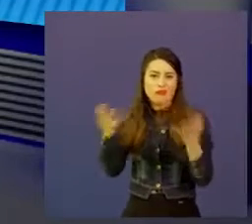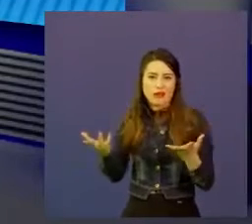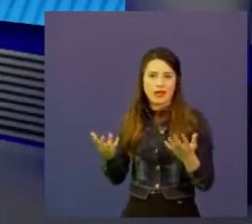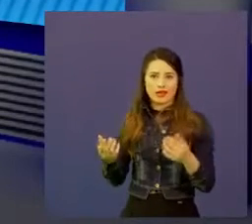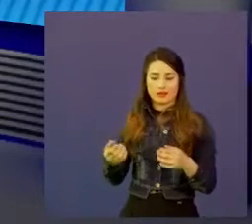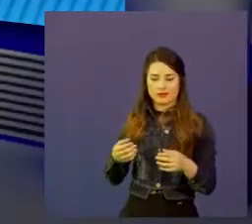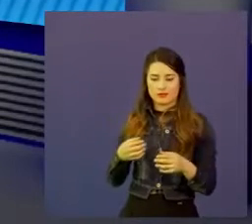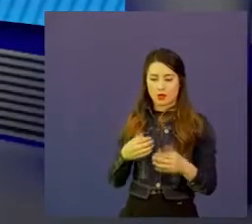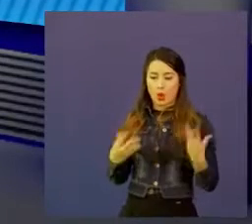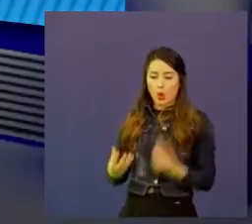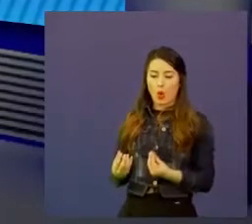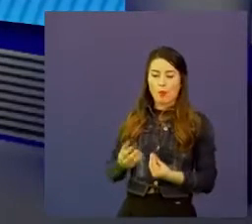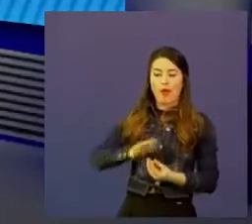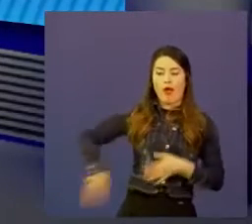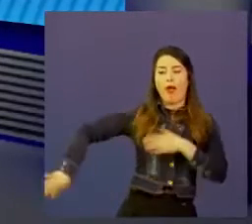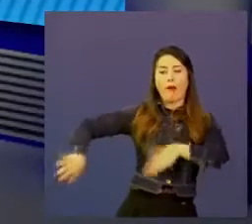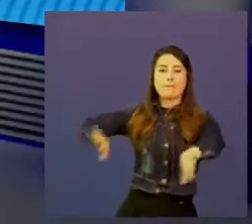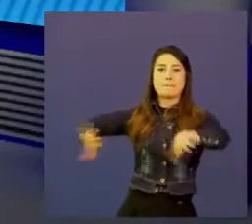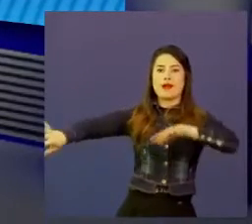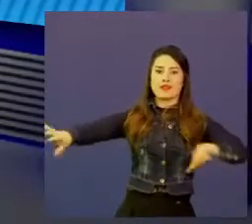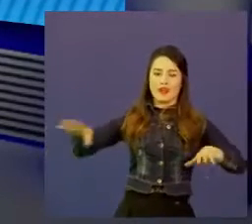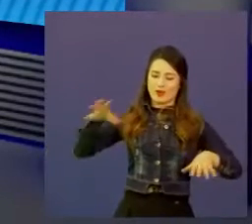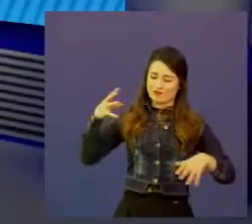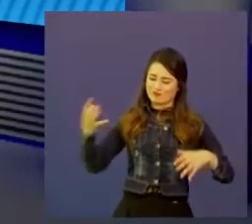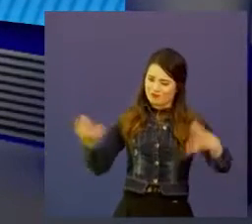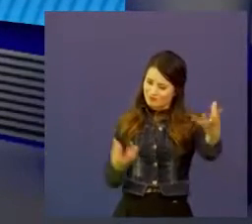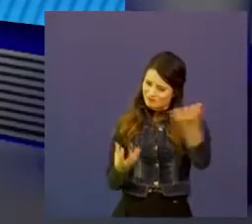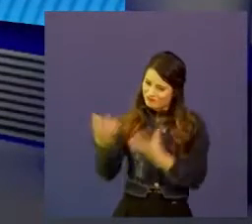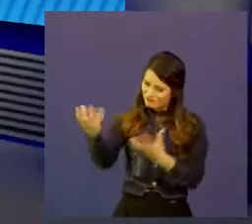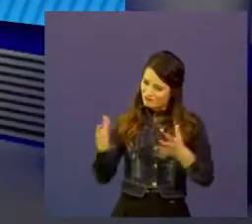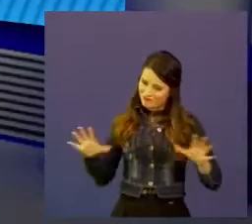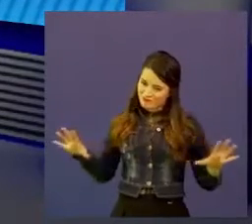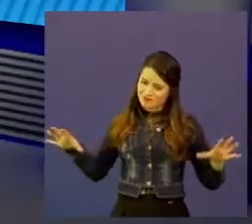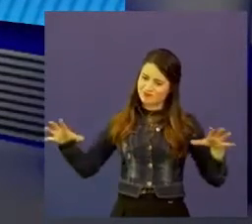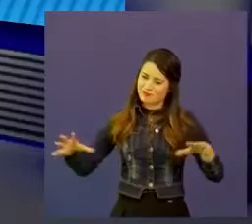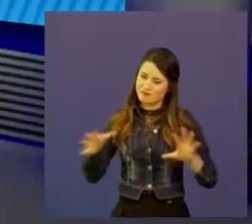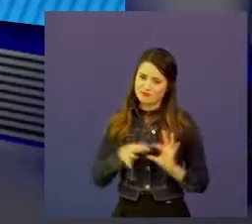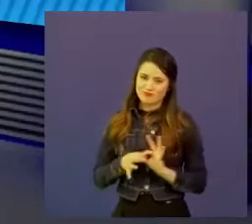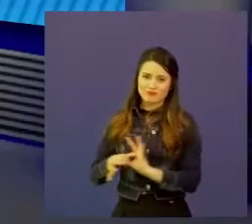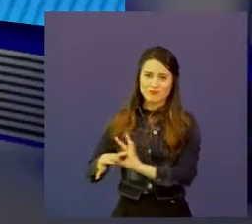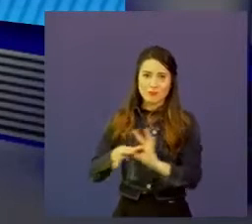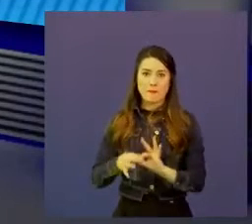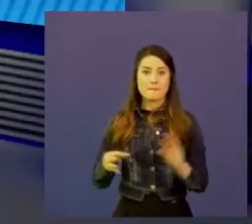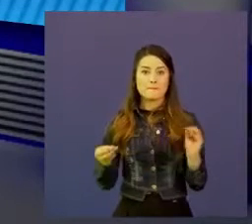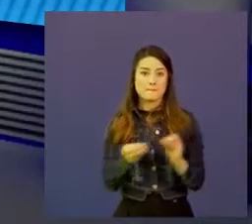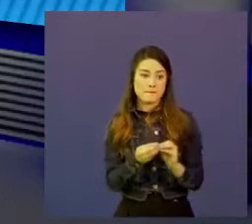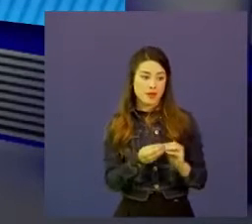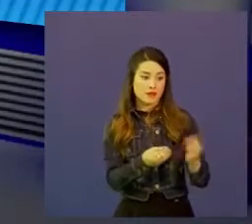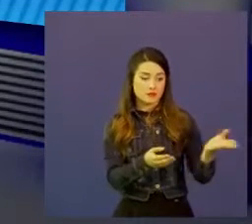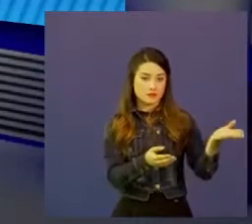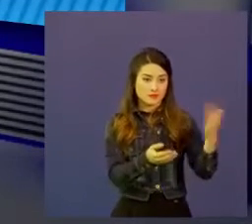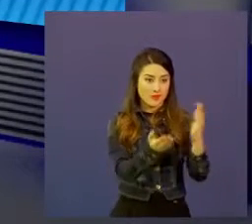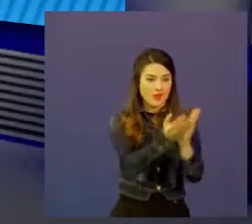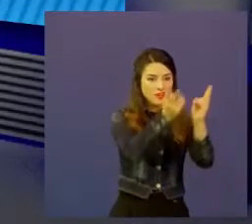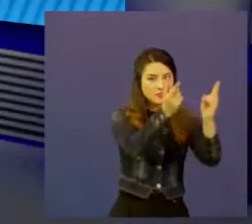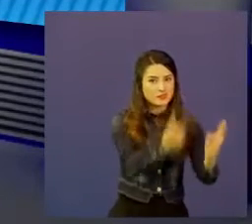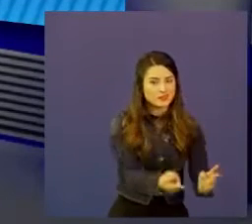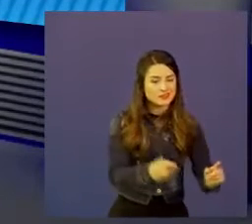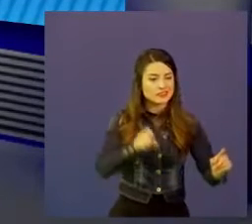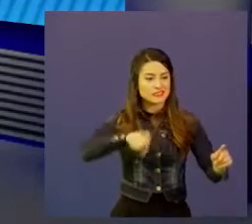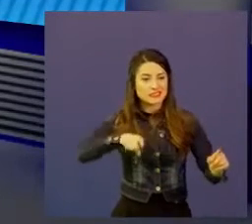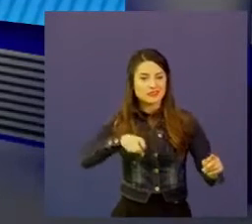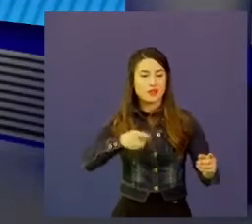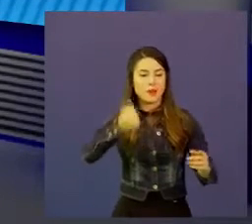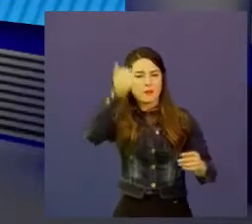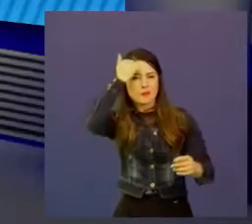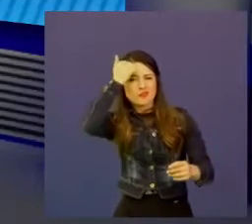ponerse en los zapatos de ellos y la motivación que sale prácticamente del docente y de su quehacer